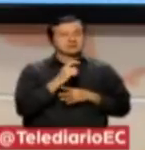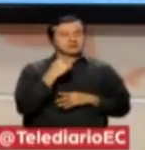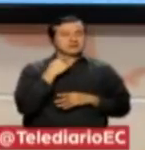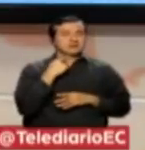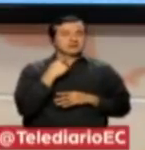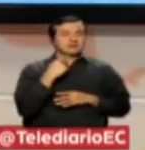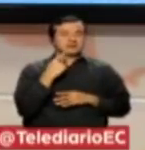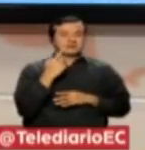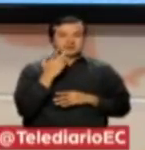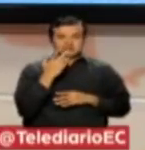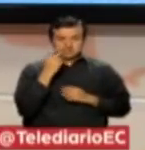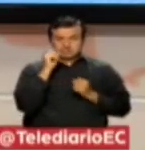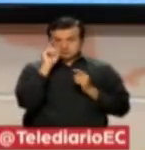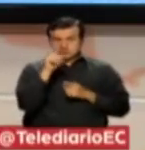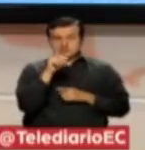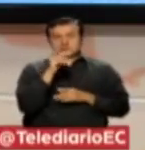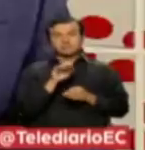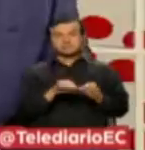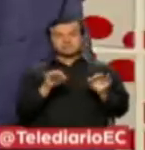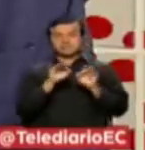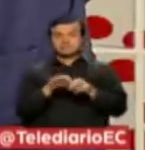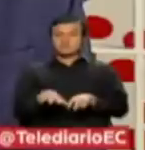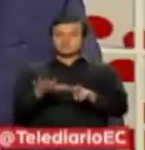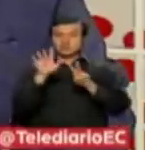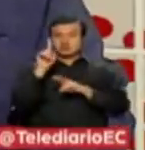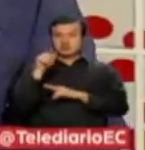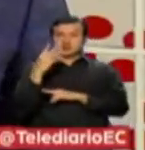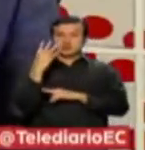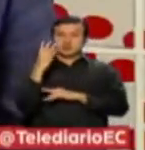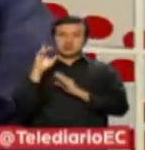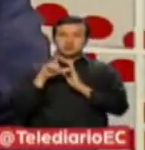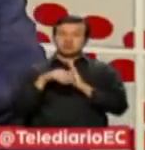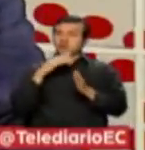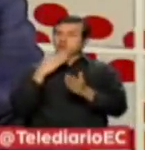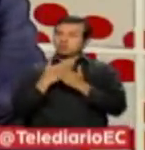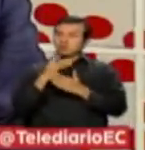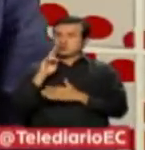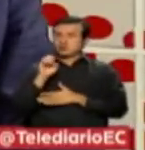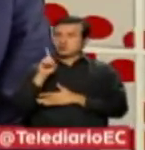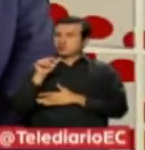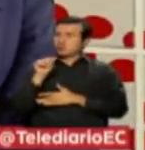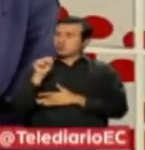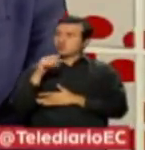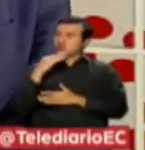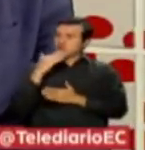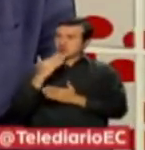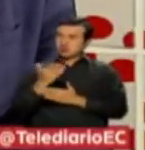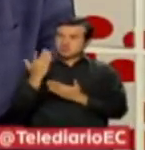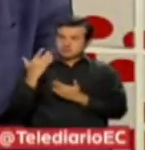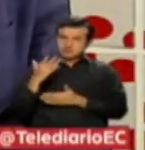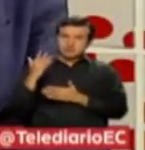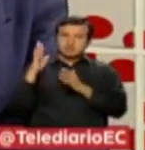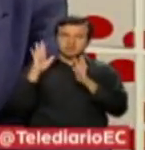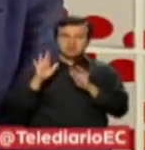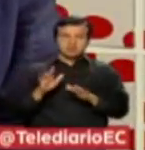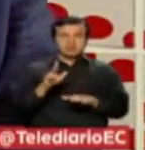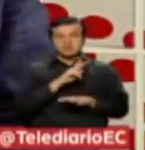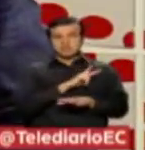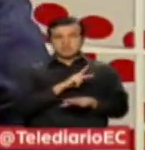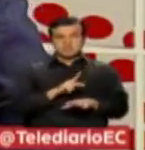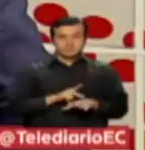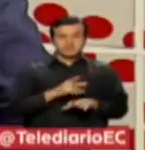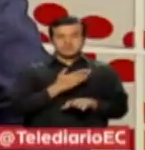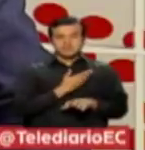que le corresponde a los ecuatorianos preguntarse. 7:14. Gracias a nuestro invitado Juan Sebastián Roldán, secretario